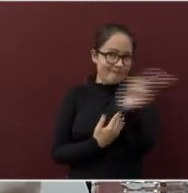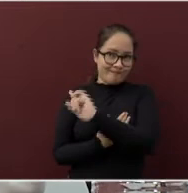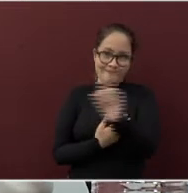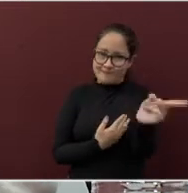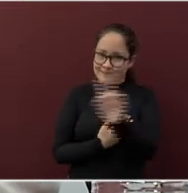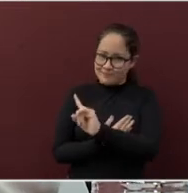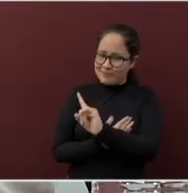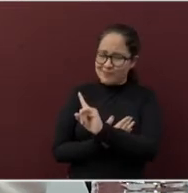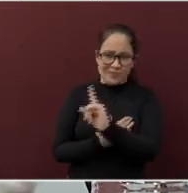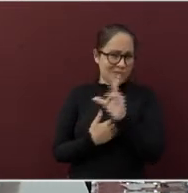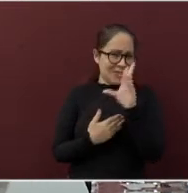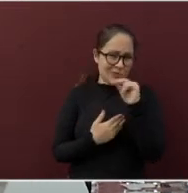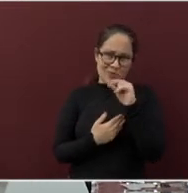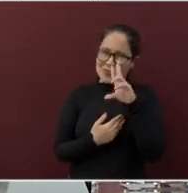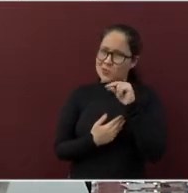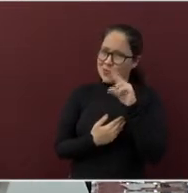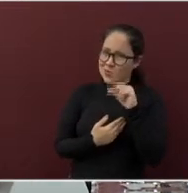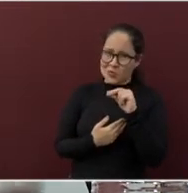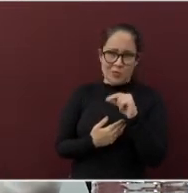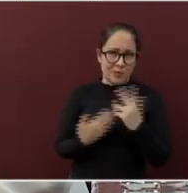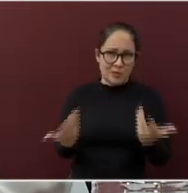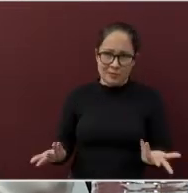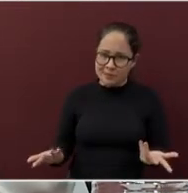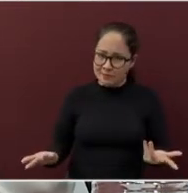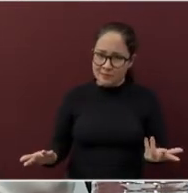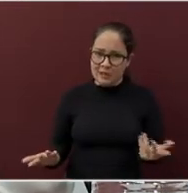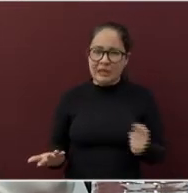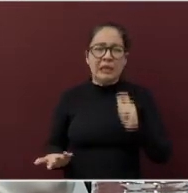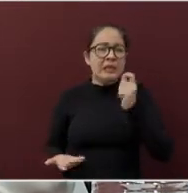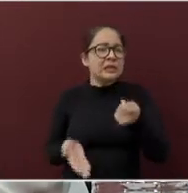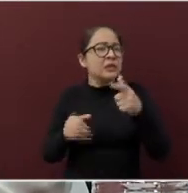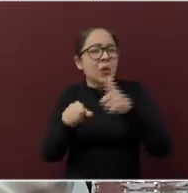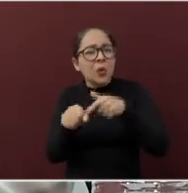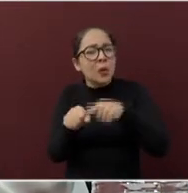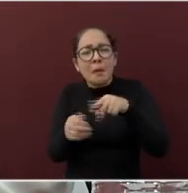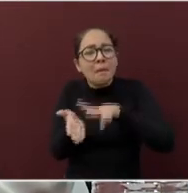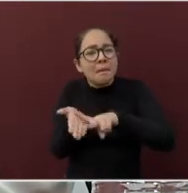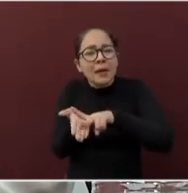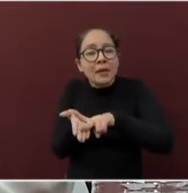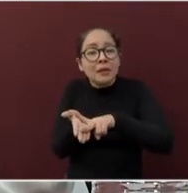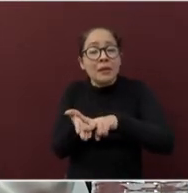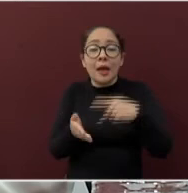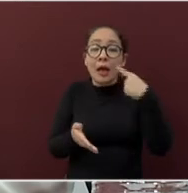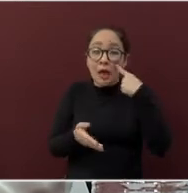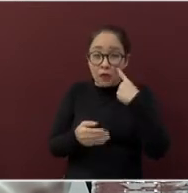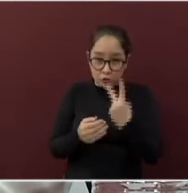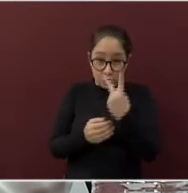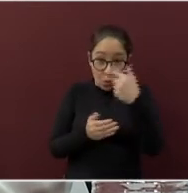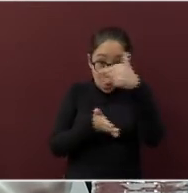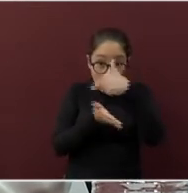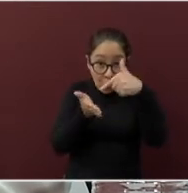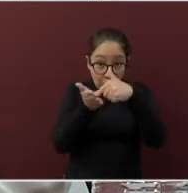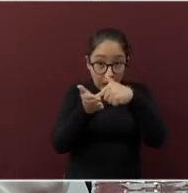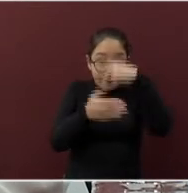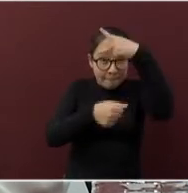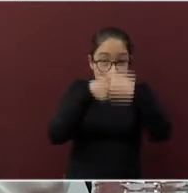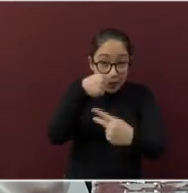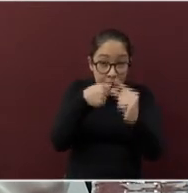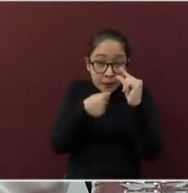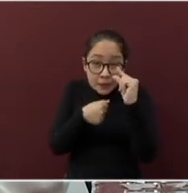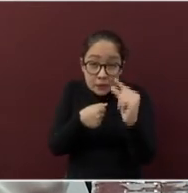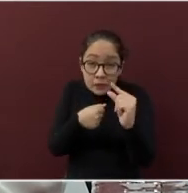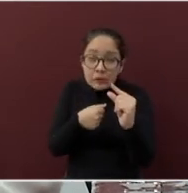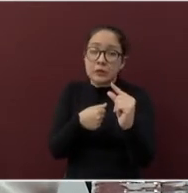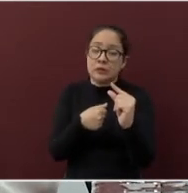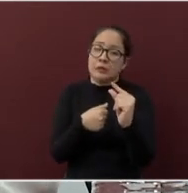de ninguna manera lo que eso quiere decir es que su nivel de riesgo es mucho menor